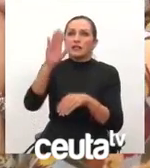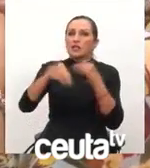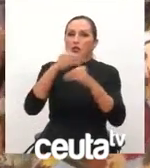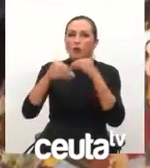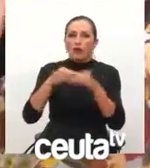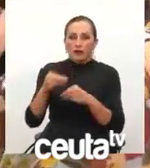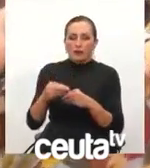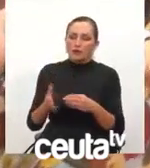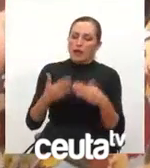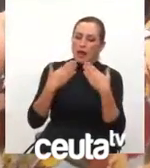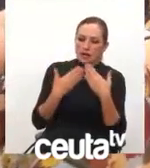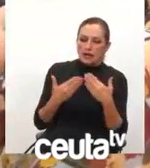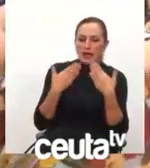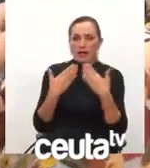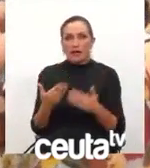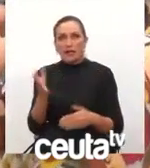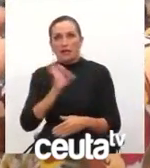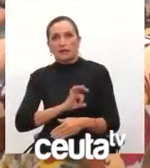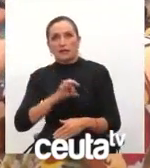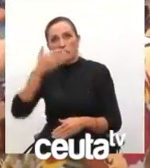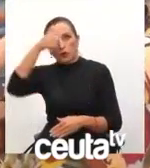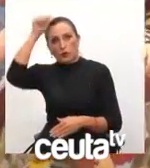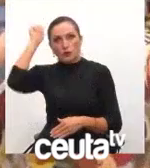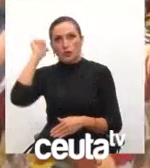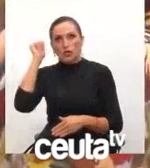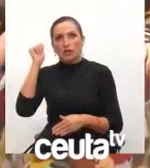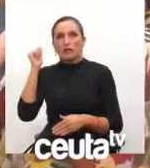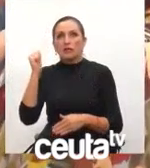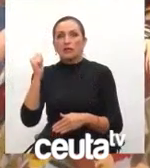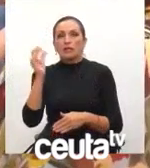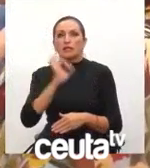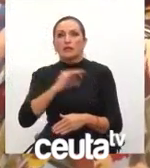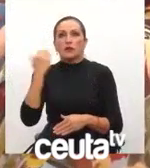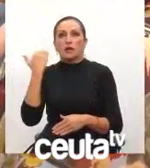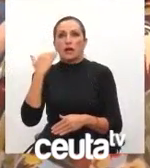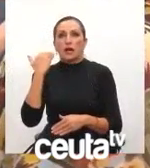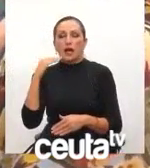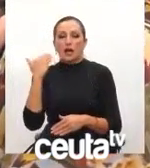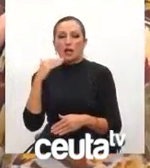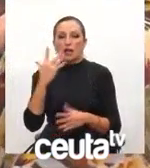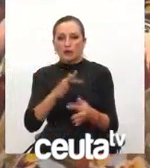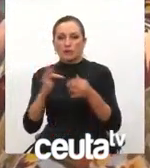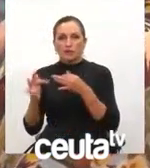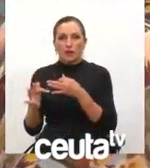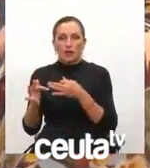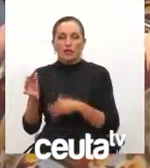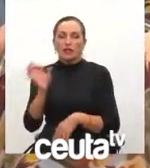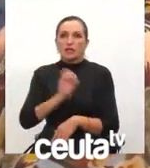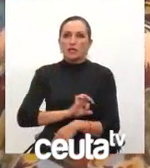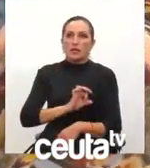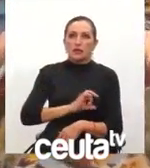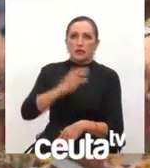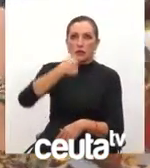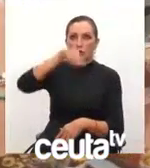Muchas gracias, señor Gutiérrez. Señora Deu, tiene usted la palabra. Muchas gracias, presidente. Señor Gutiérrez, falsas